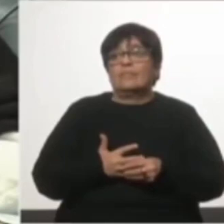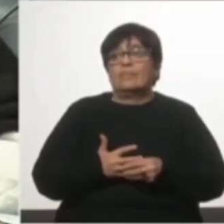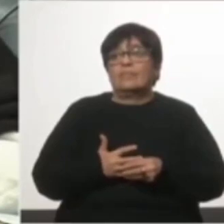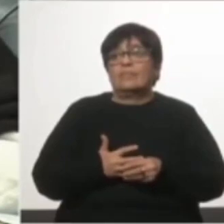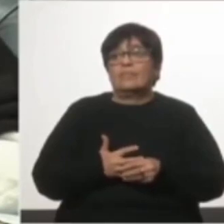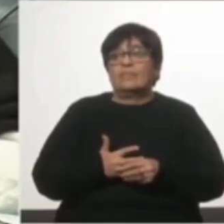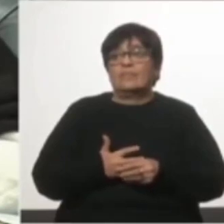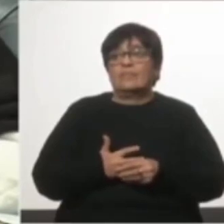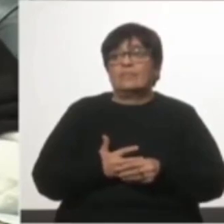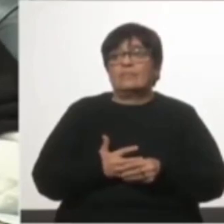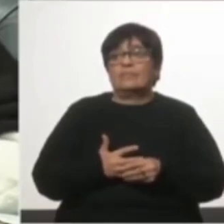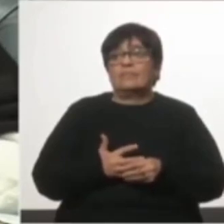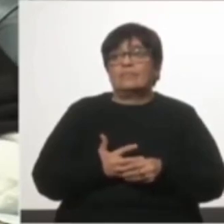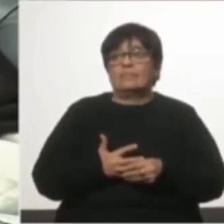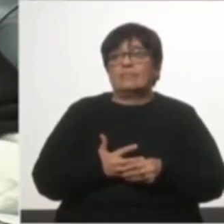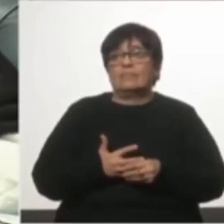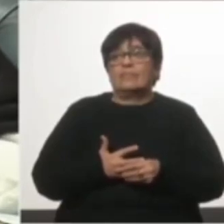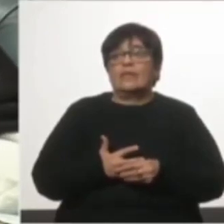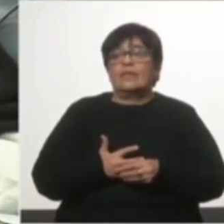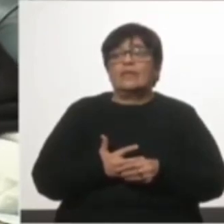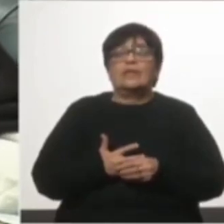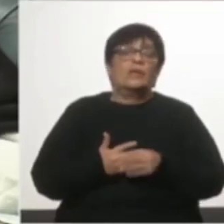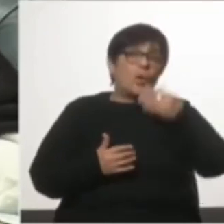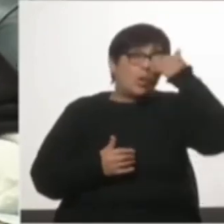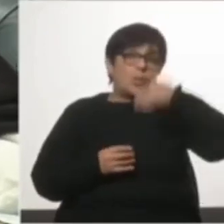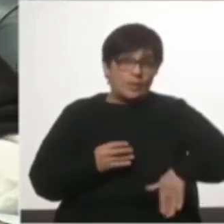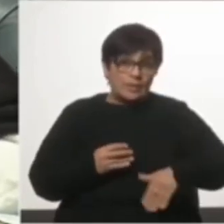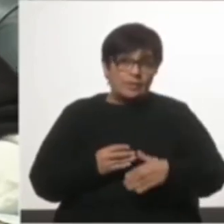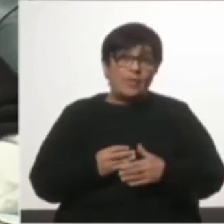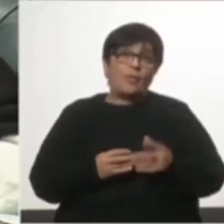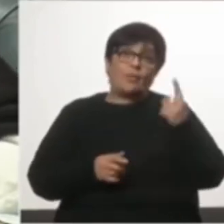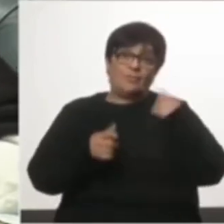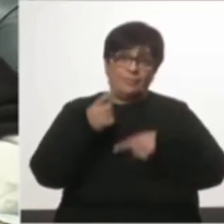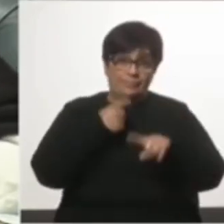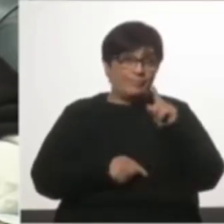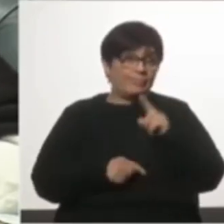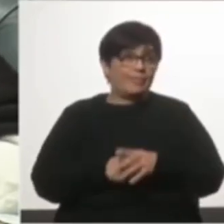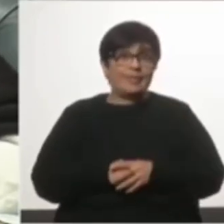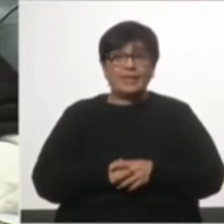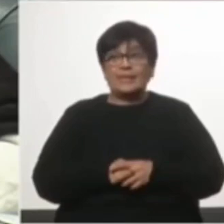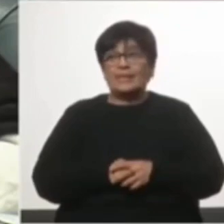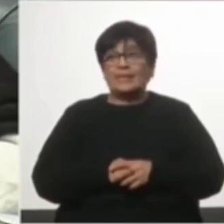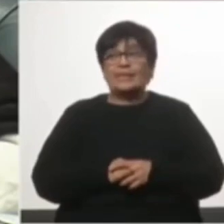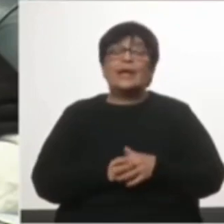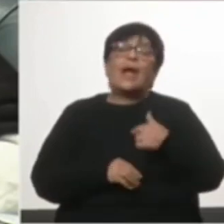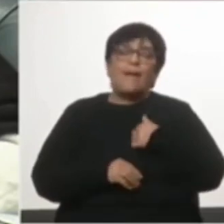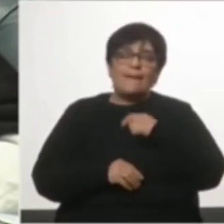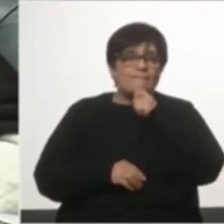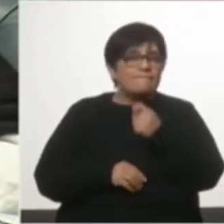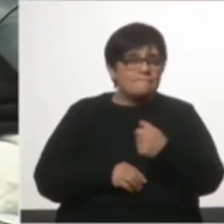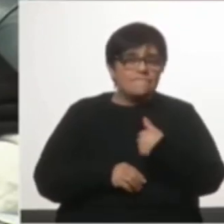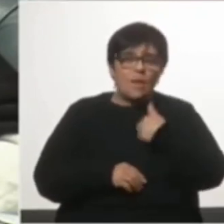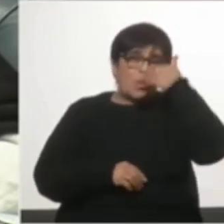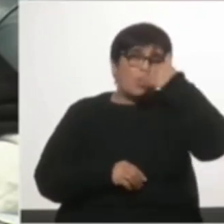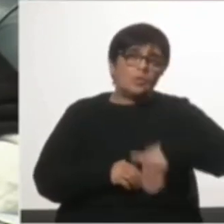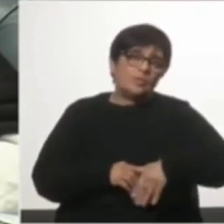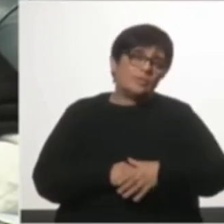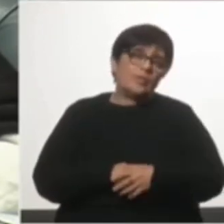No puedo terminar. Bueno, por último, entonces, a mí me gustaría, por